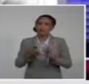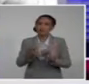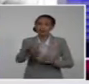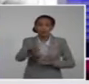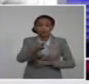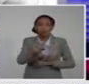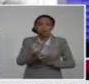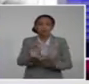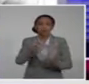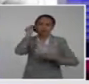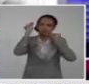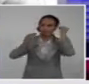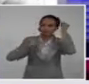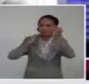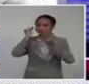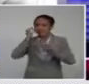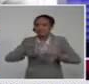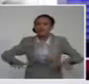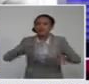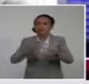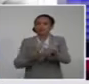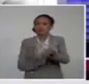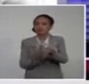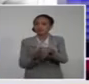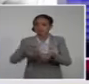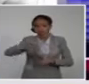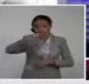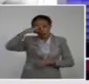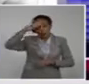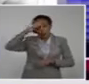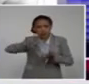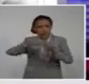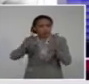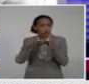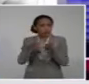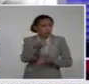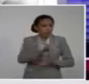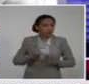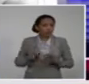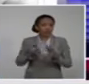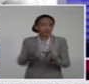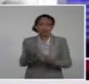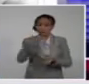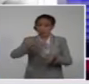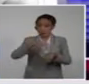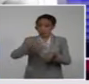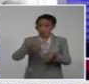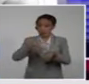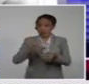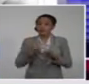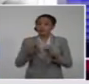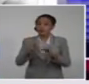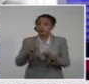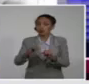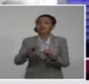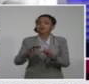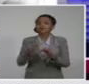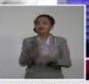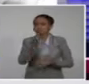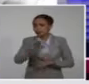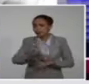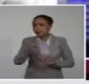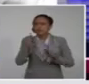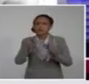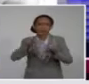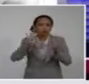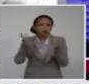sobre el comportamiento de la enfermedad en Cuba y el resto del mundo. Nos acompaña en este primer momento de análisis, valoraciones e